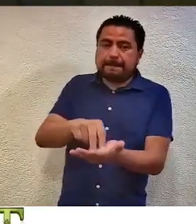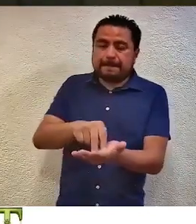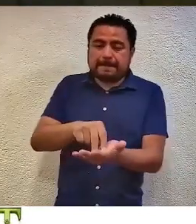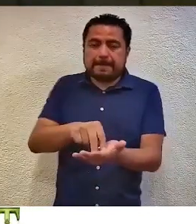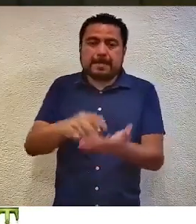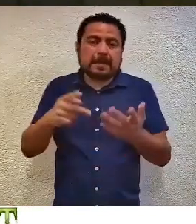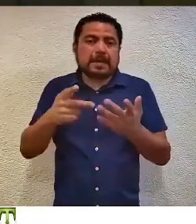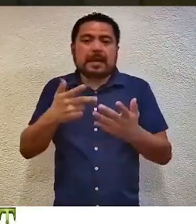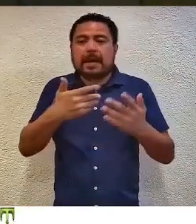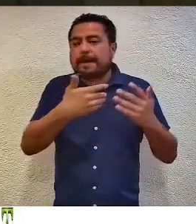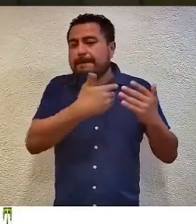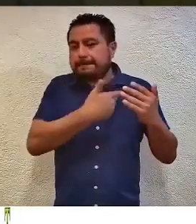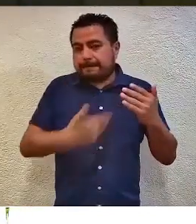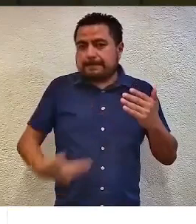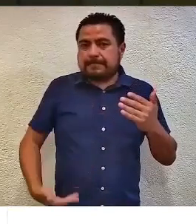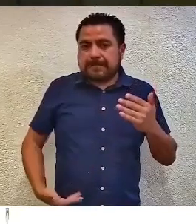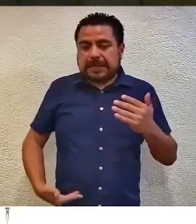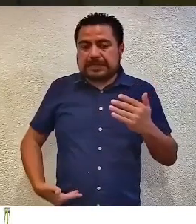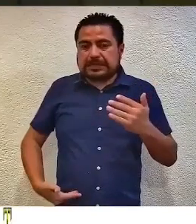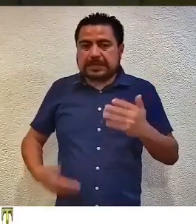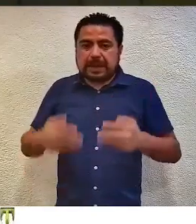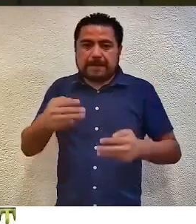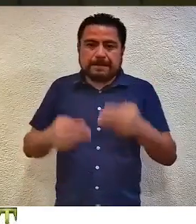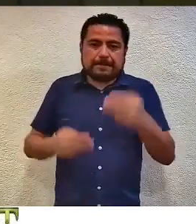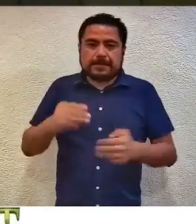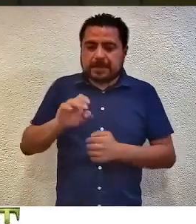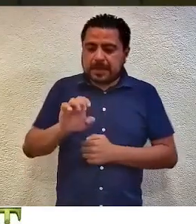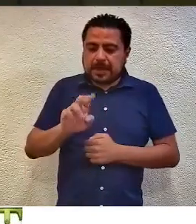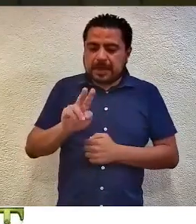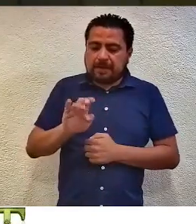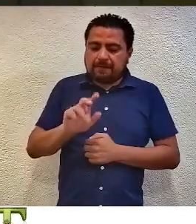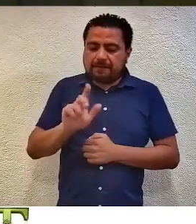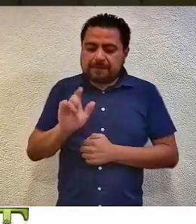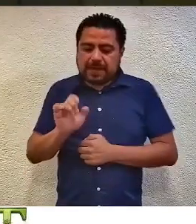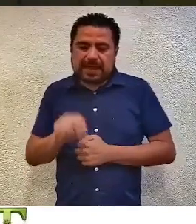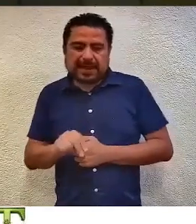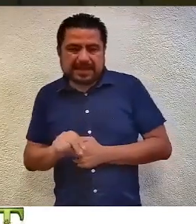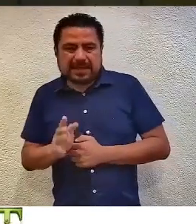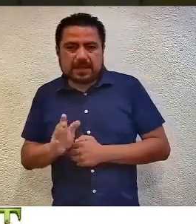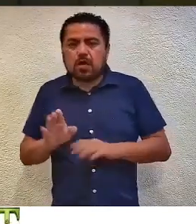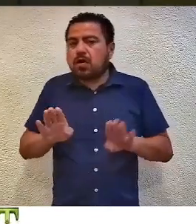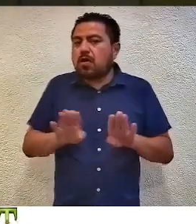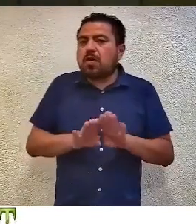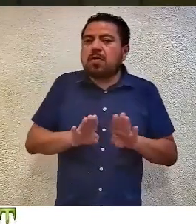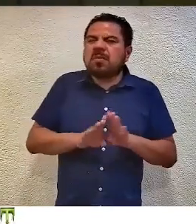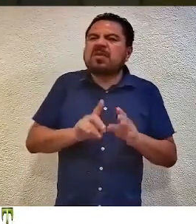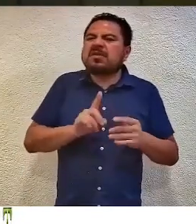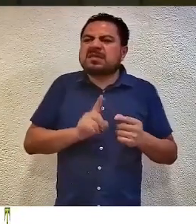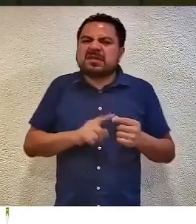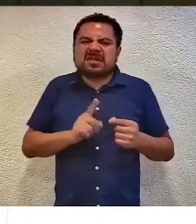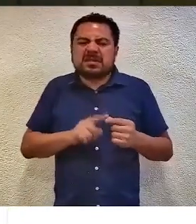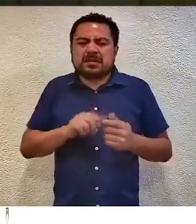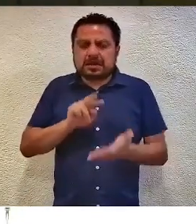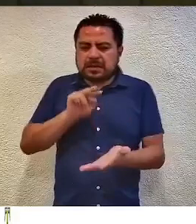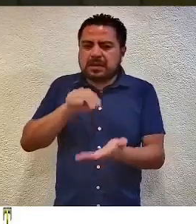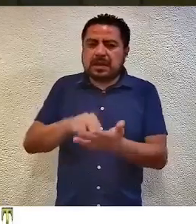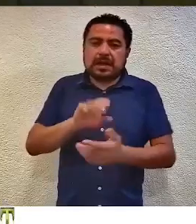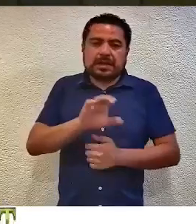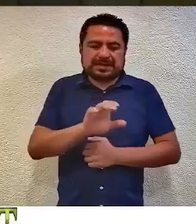la presidenta propietaria, la magistrada Evelyn Rodríguez Chinol, como el